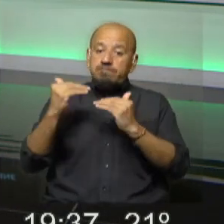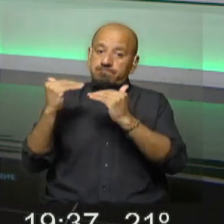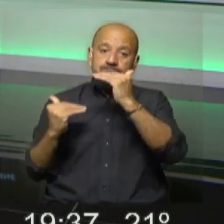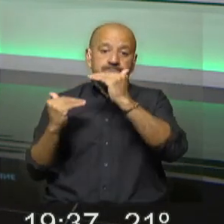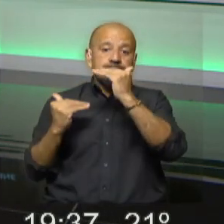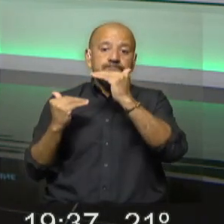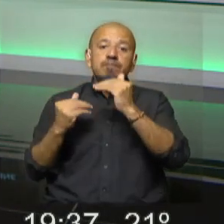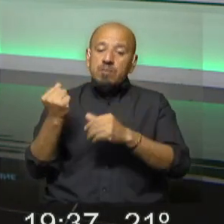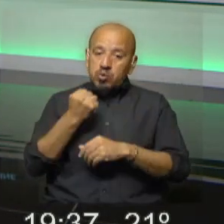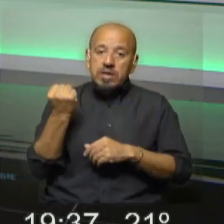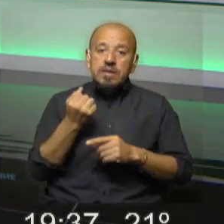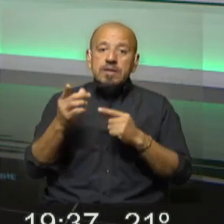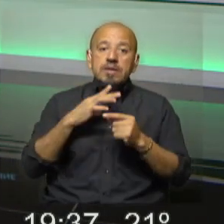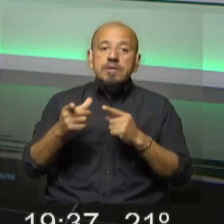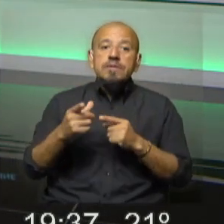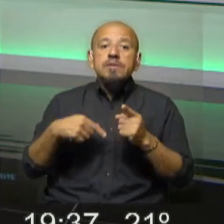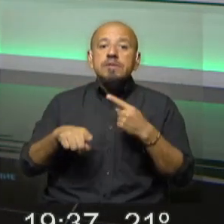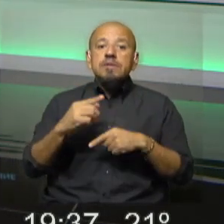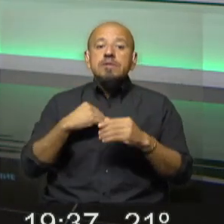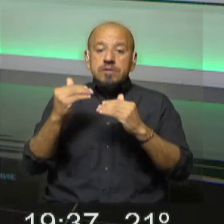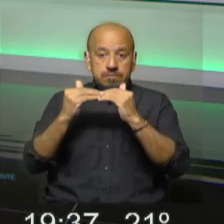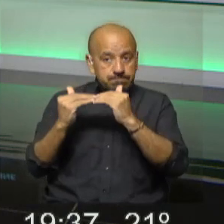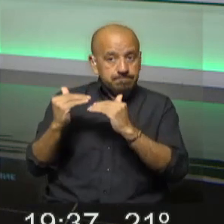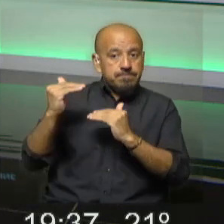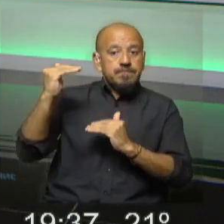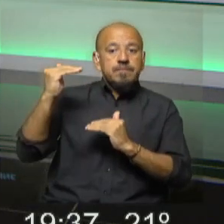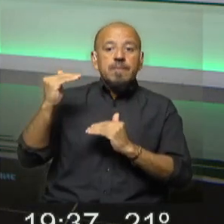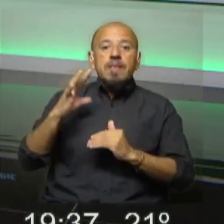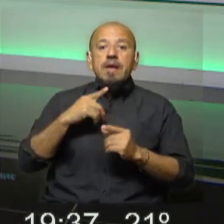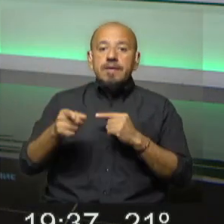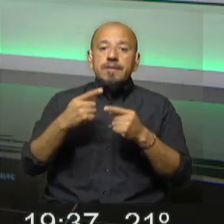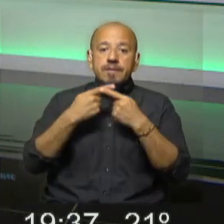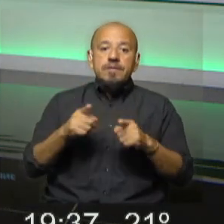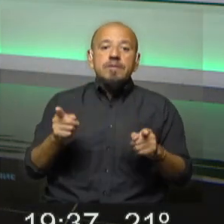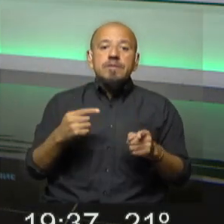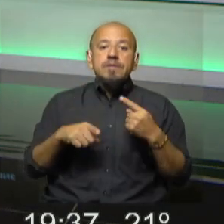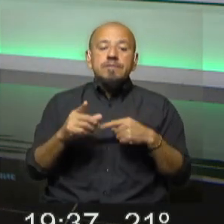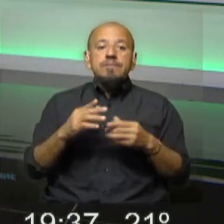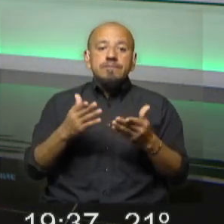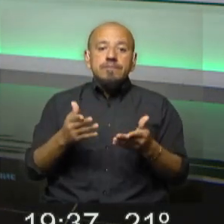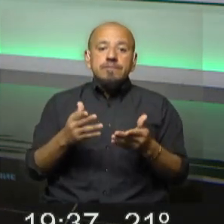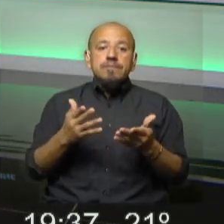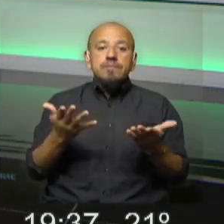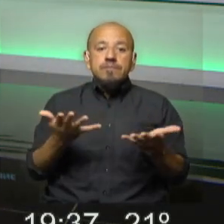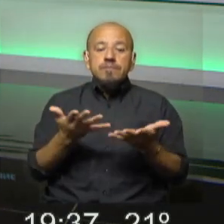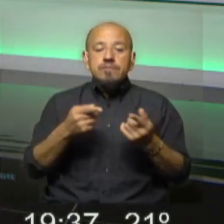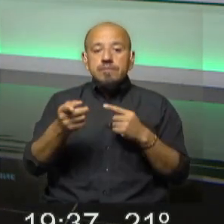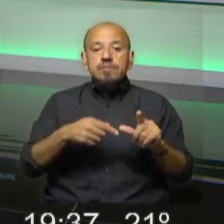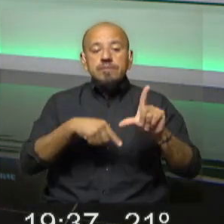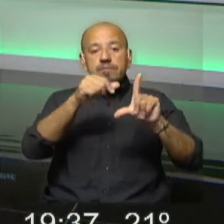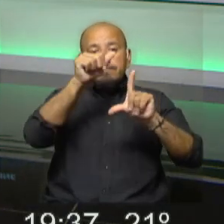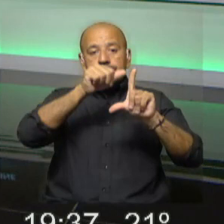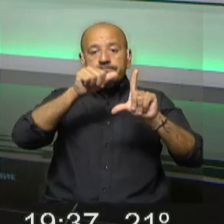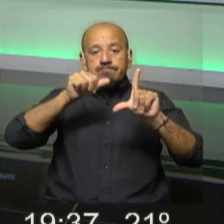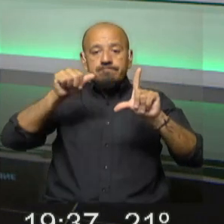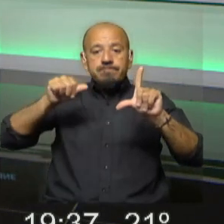relevante, ¿sí? Y de hecho marcan que esa brecha aumentó. Y además de las diferencias que naturalmente son los que estamos tratando de graficar la